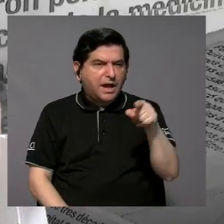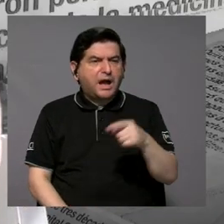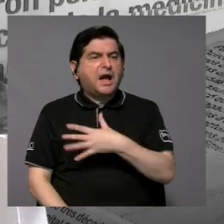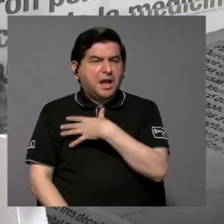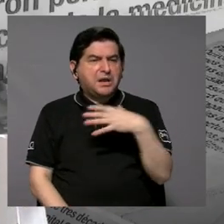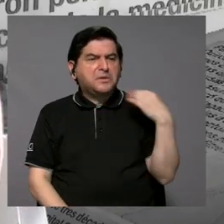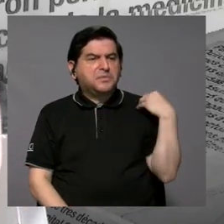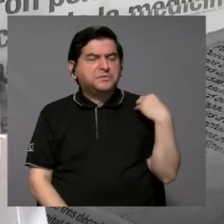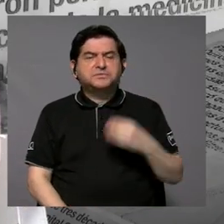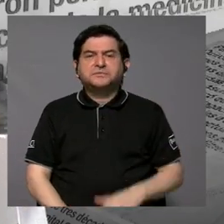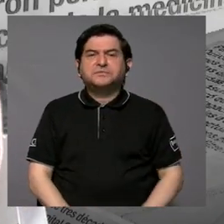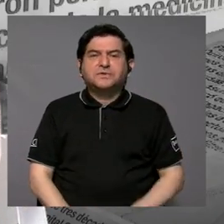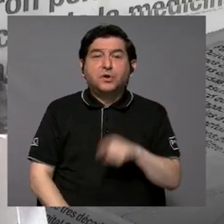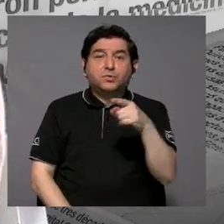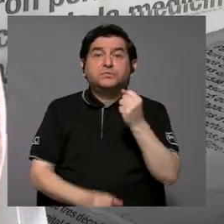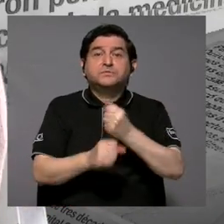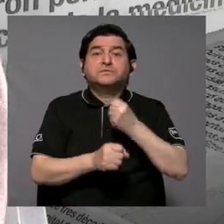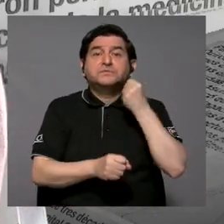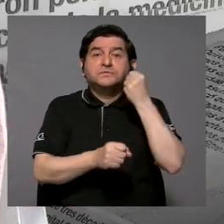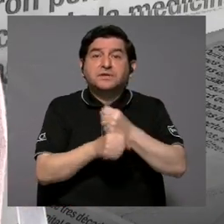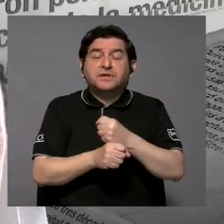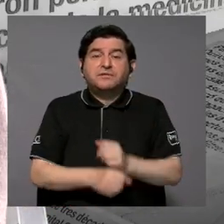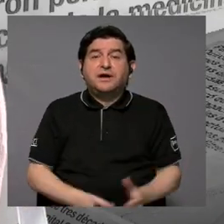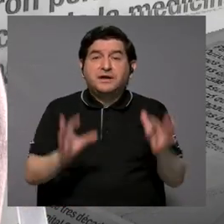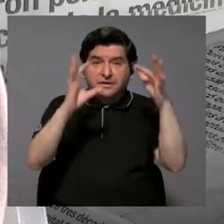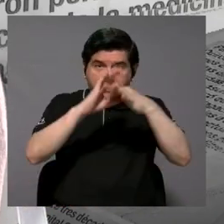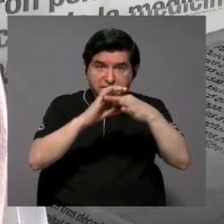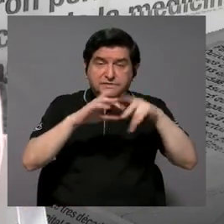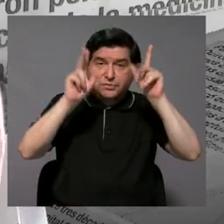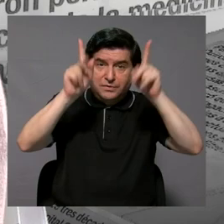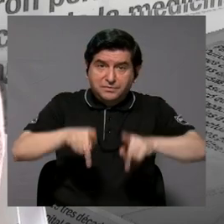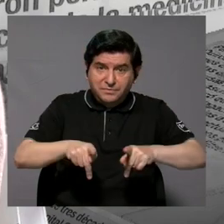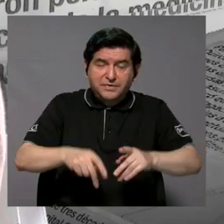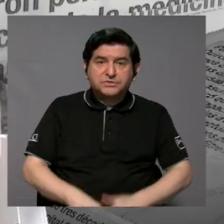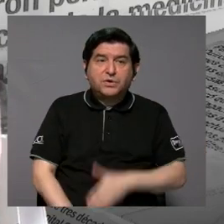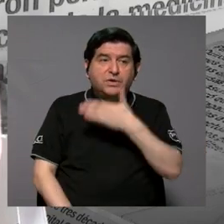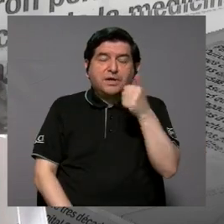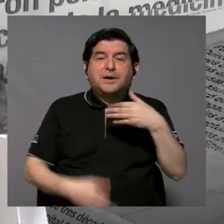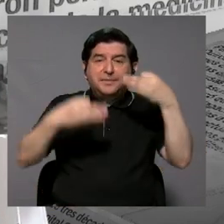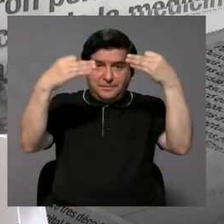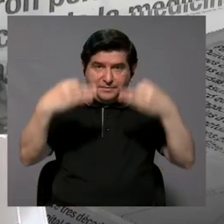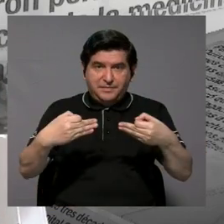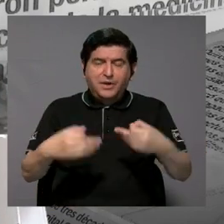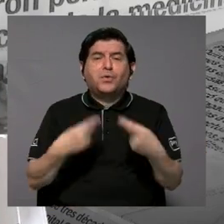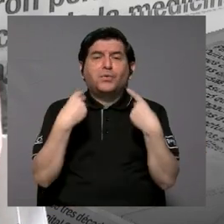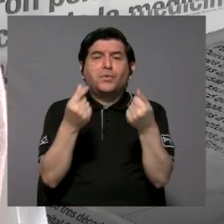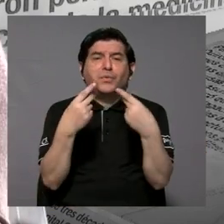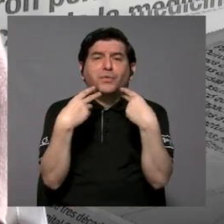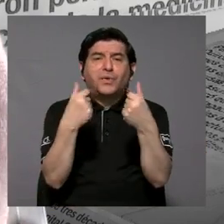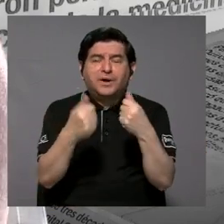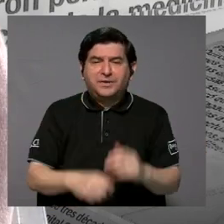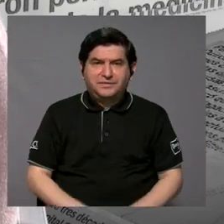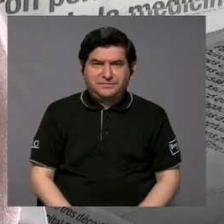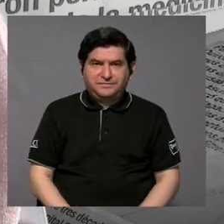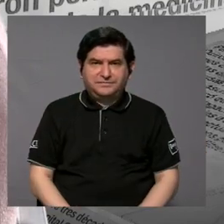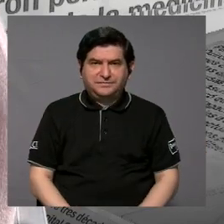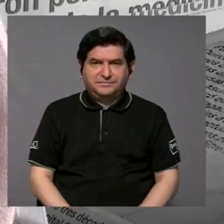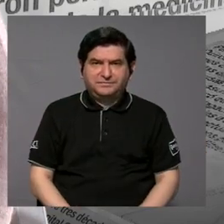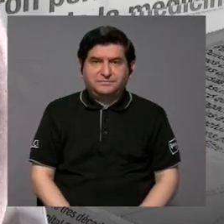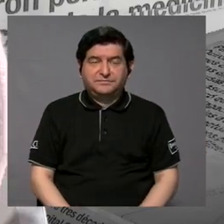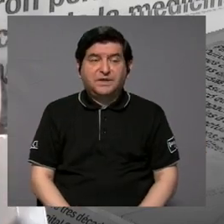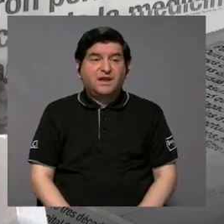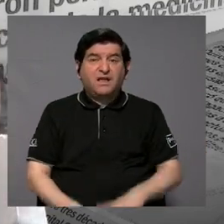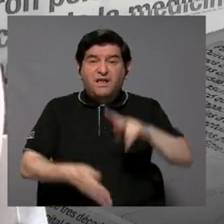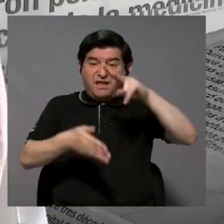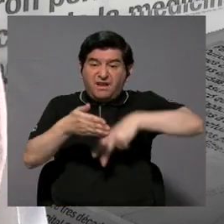que me gustó, y entonces usted trabaja en función de que la gente pueda tomar mejores decisiones rápido. Es un tema, porque venir a